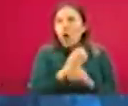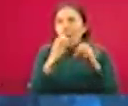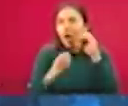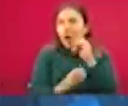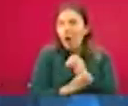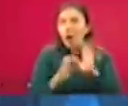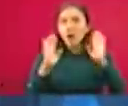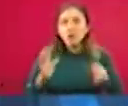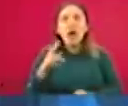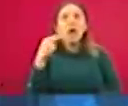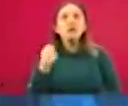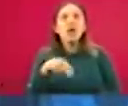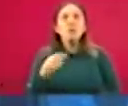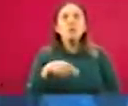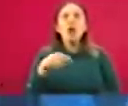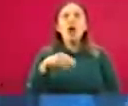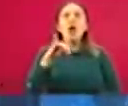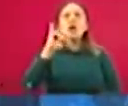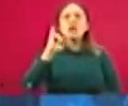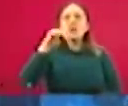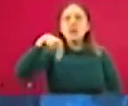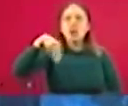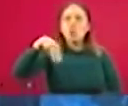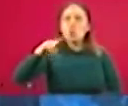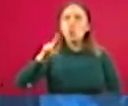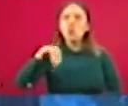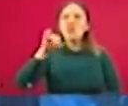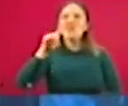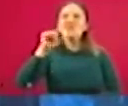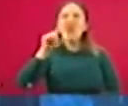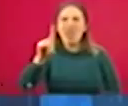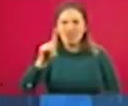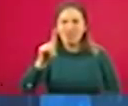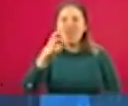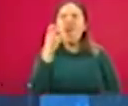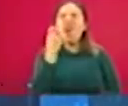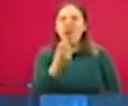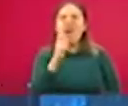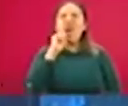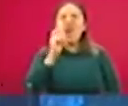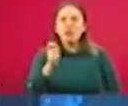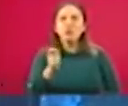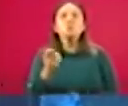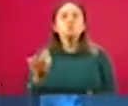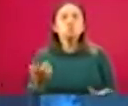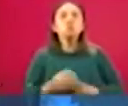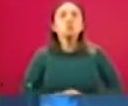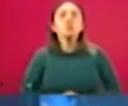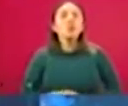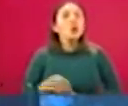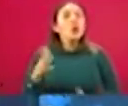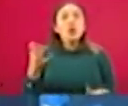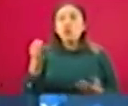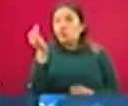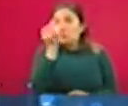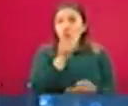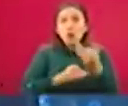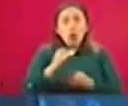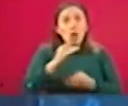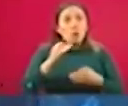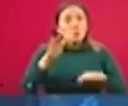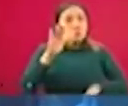un inicio que el número de casos confirmados mediante pruebas diagnósticas solo representaba una parte de la epidemia. Y